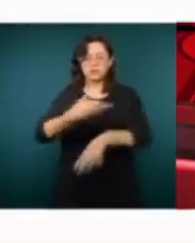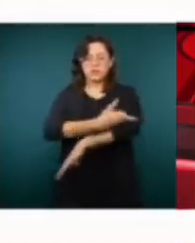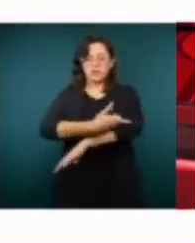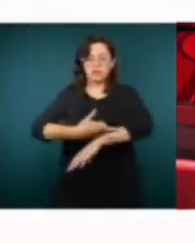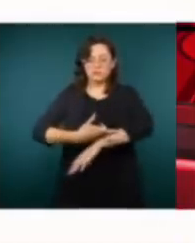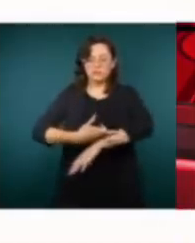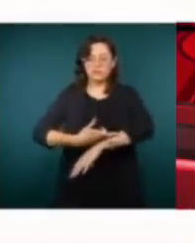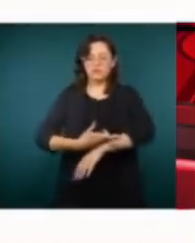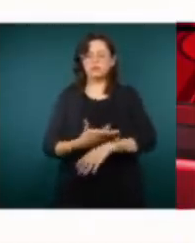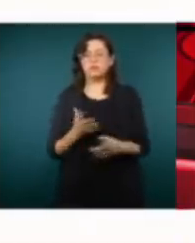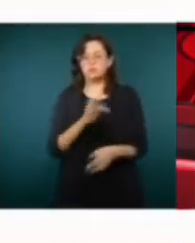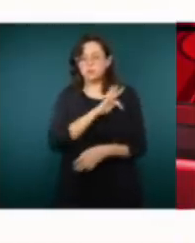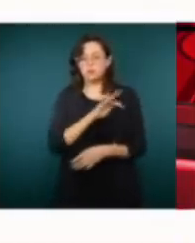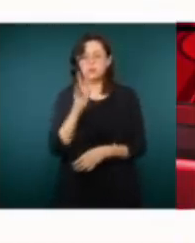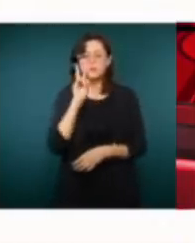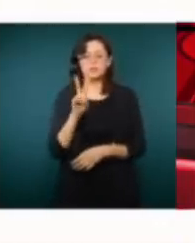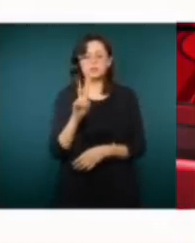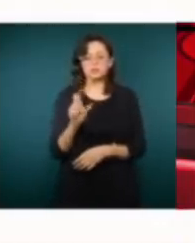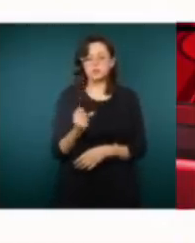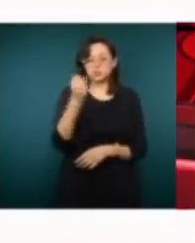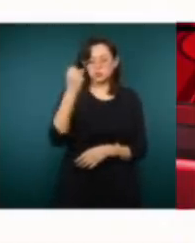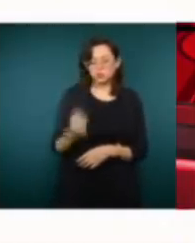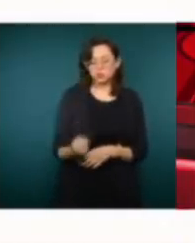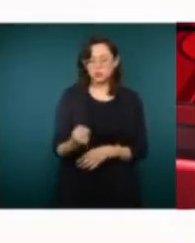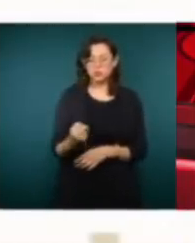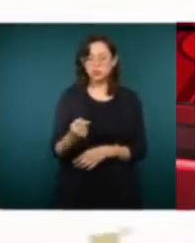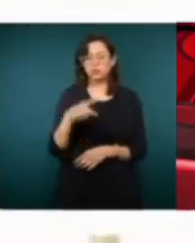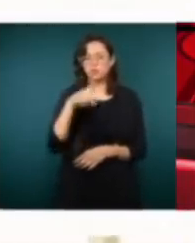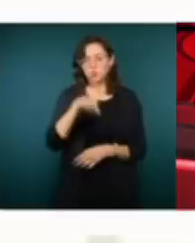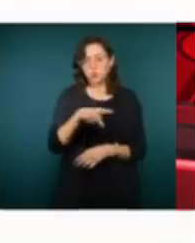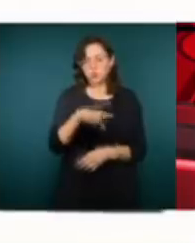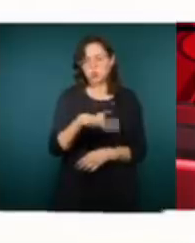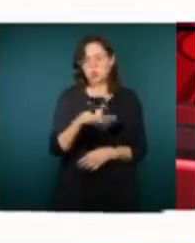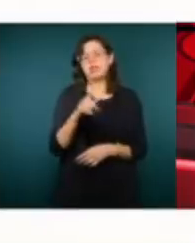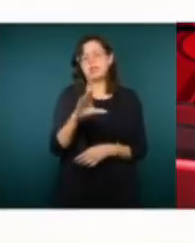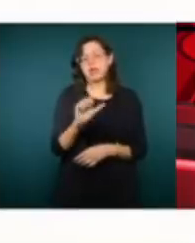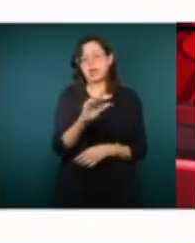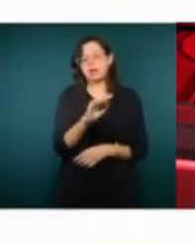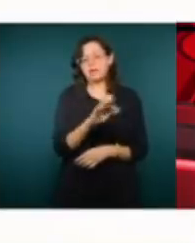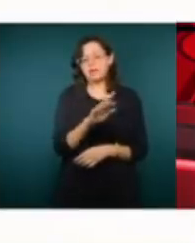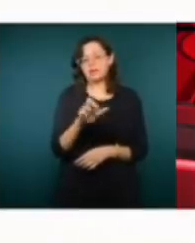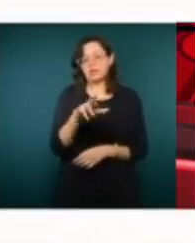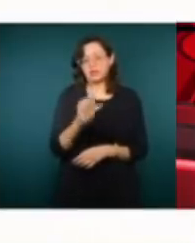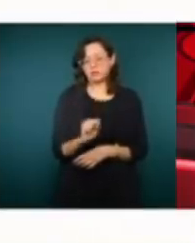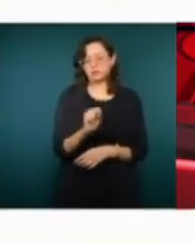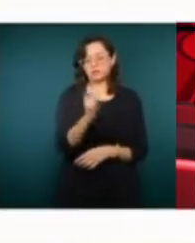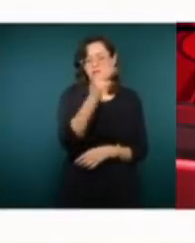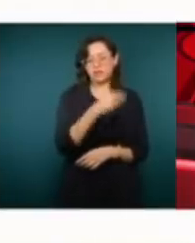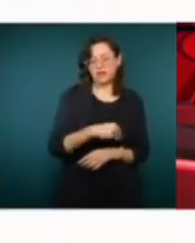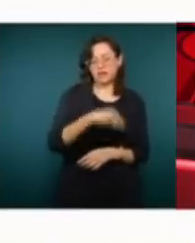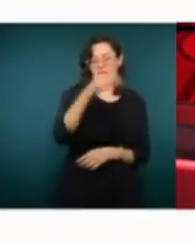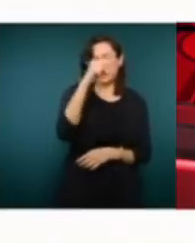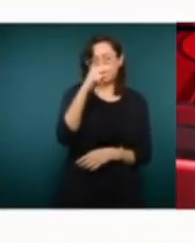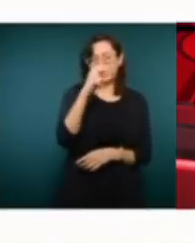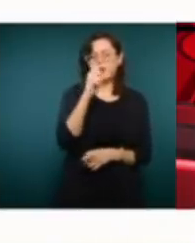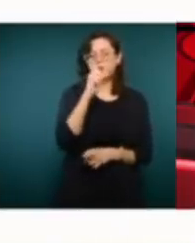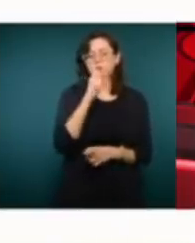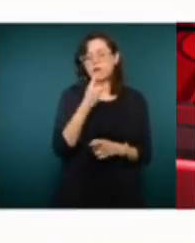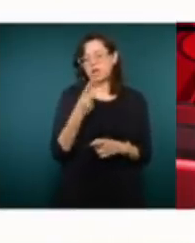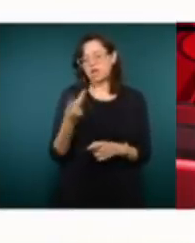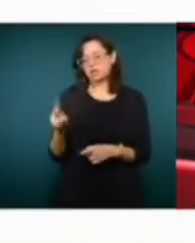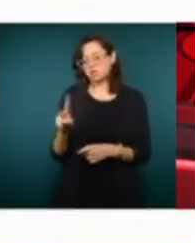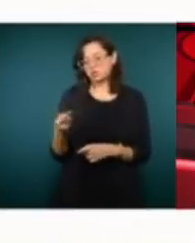donde están operando, los caballeros templarios en la parte norte. Aquí hay una alianza entre estos